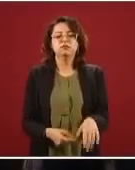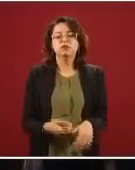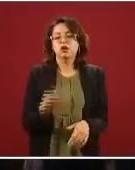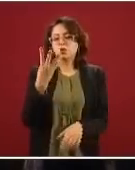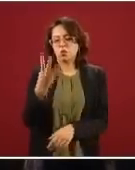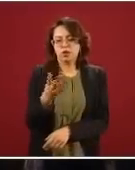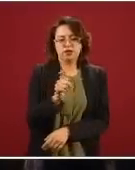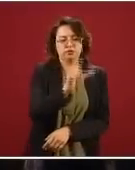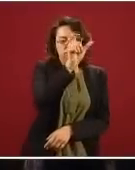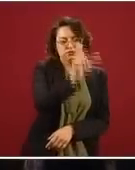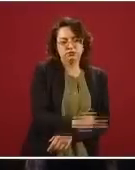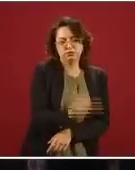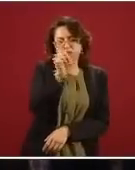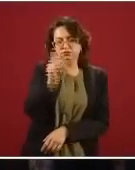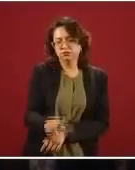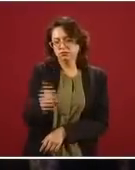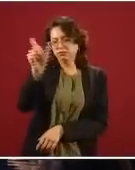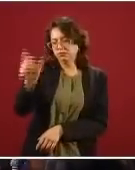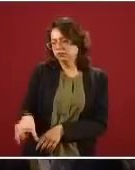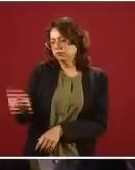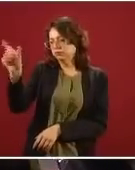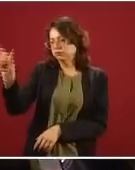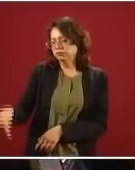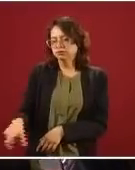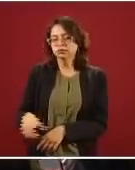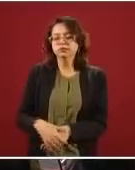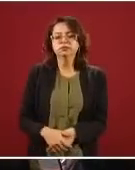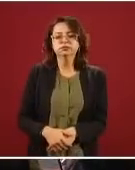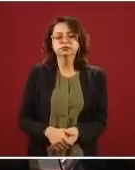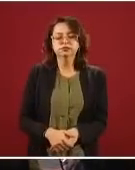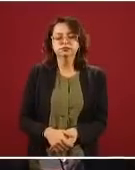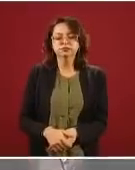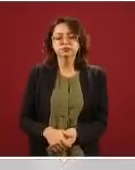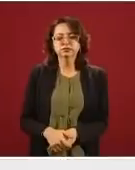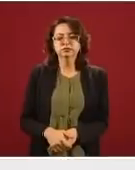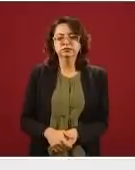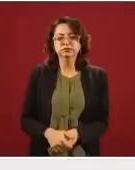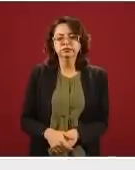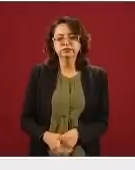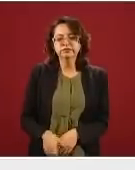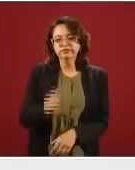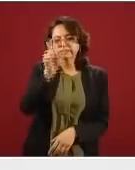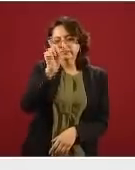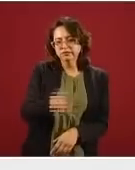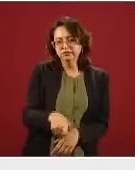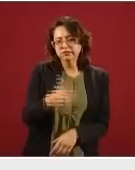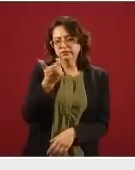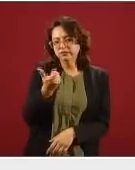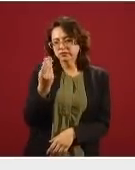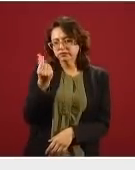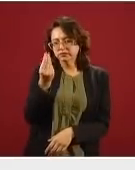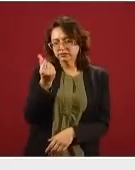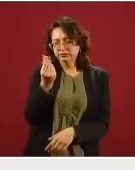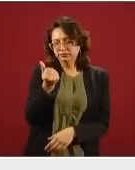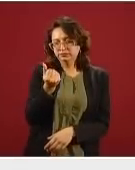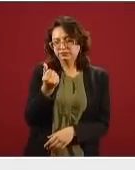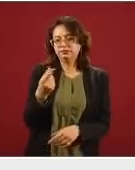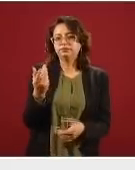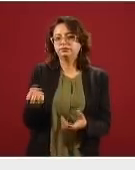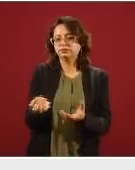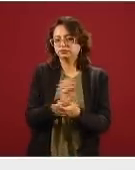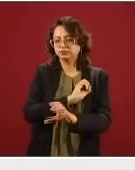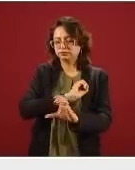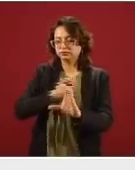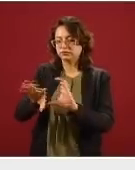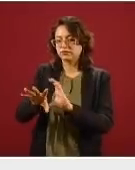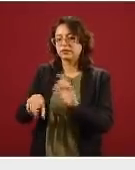La primera columna, en este caso, es para envío de efectivo, ¿quién es la remesadora,